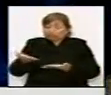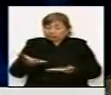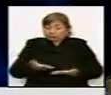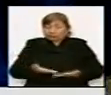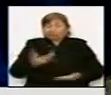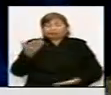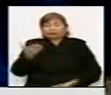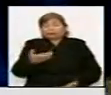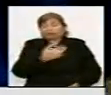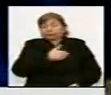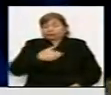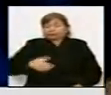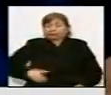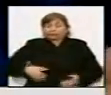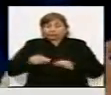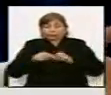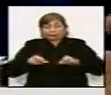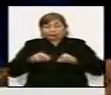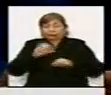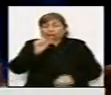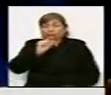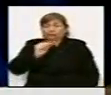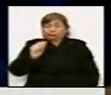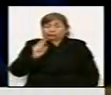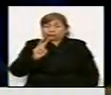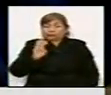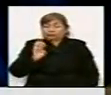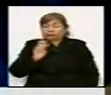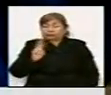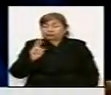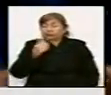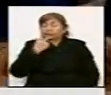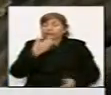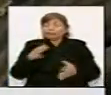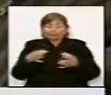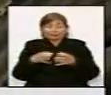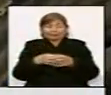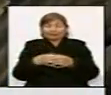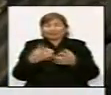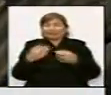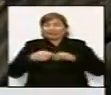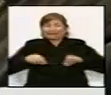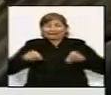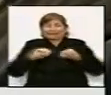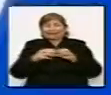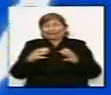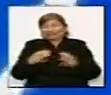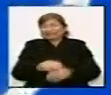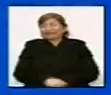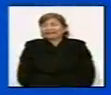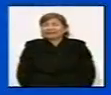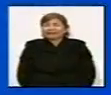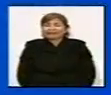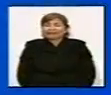por el titular del Parlamento Nacional, Daniel Salaverry Villa, en la Sala Castilla del Palacio Legislativo.